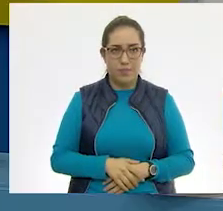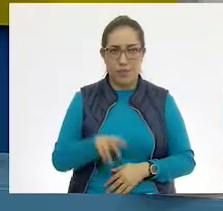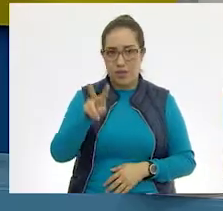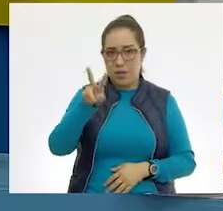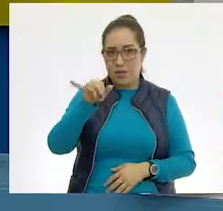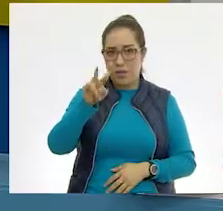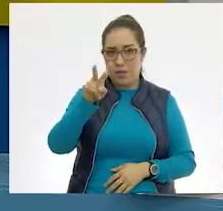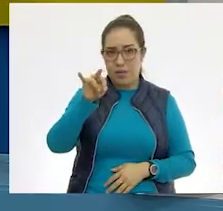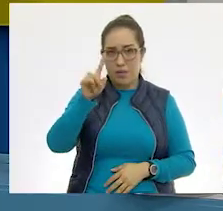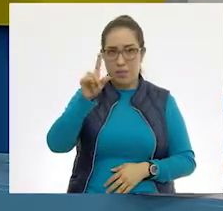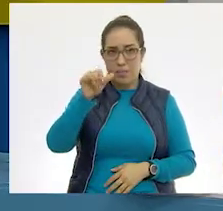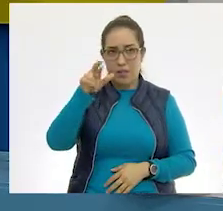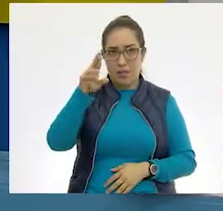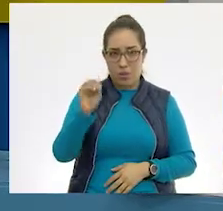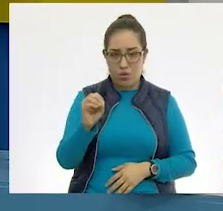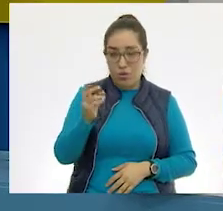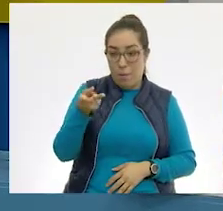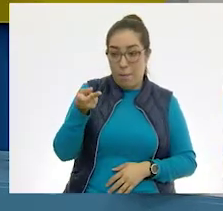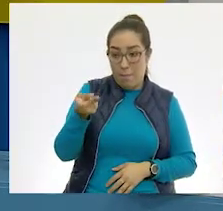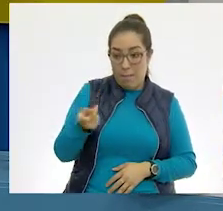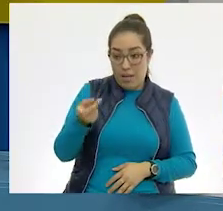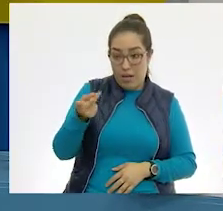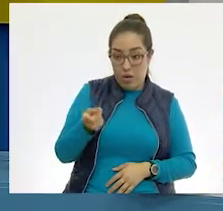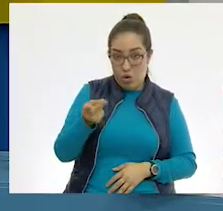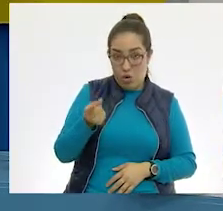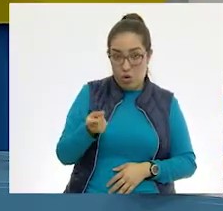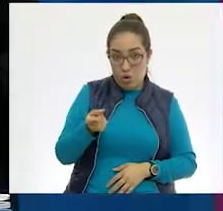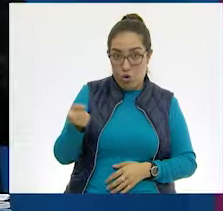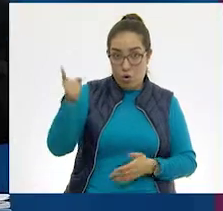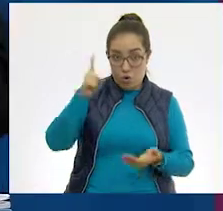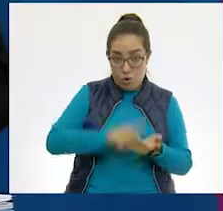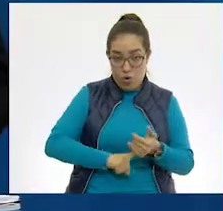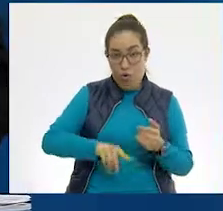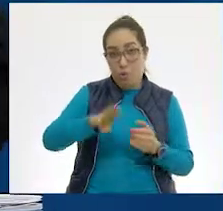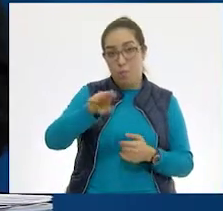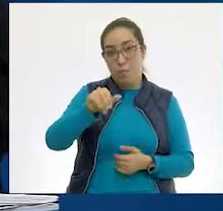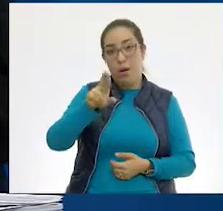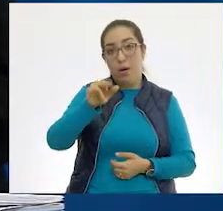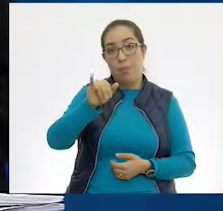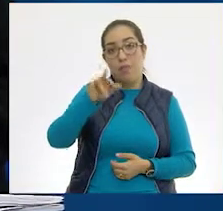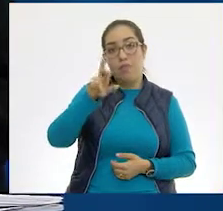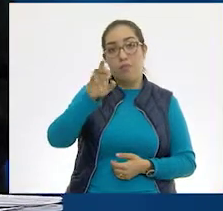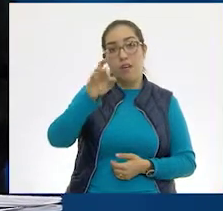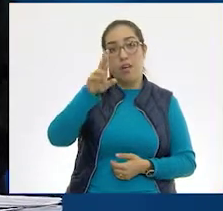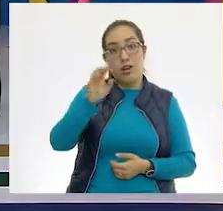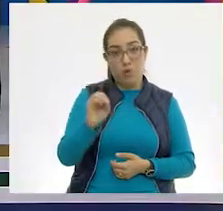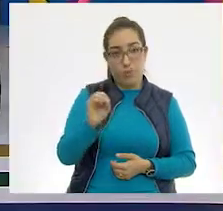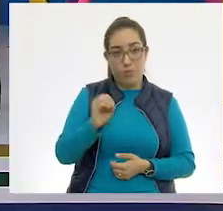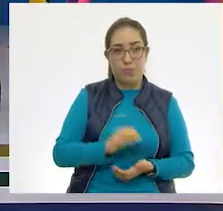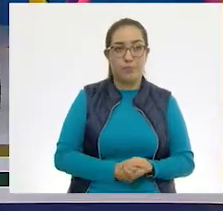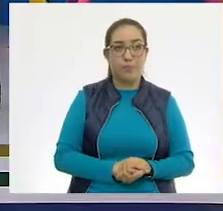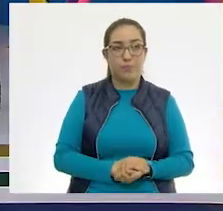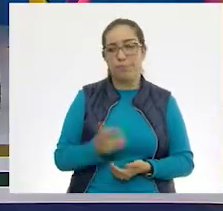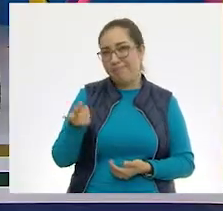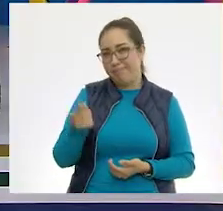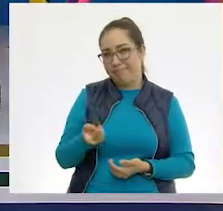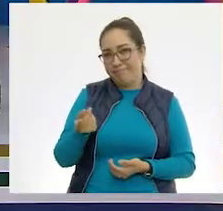vivíparo. Es mamífero. un perro y está clasificado en los mamíferos. Muy bien. Un